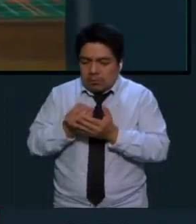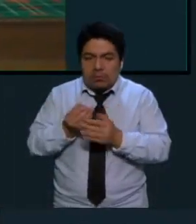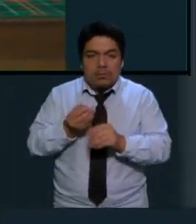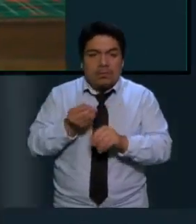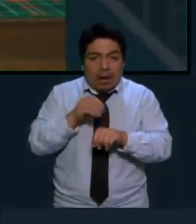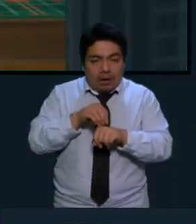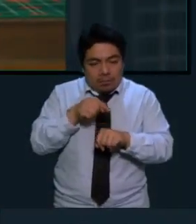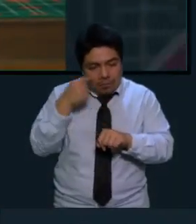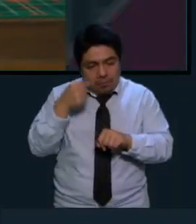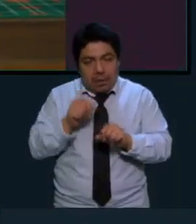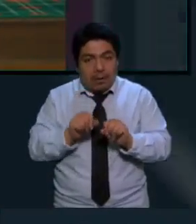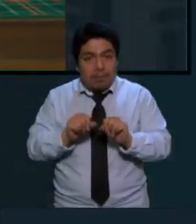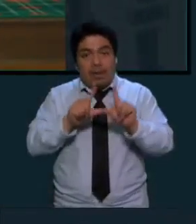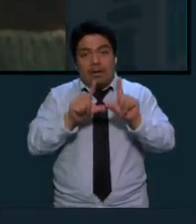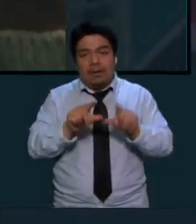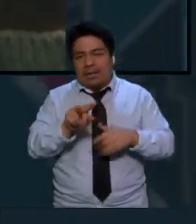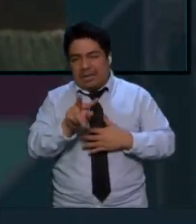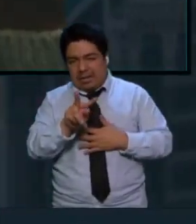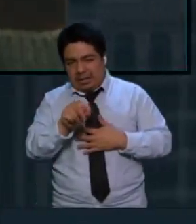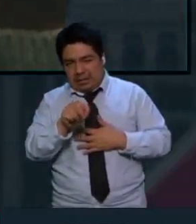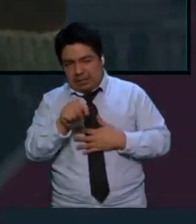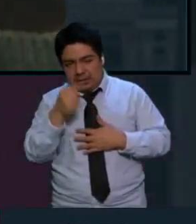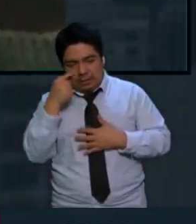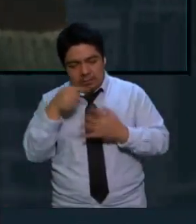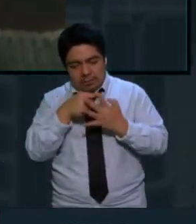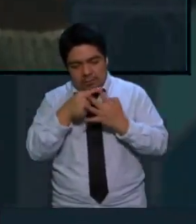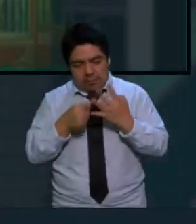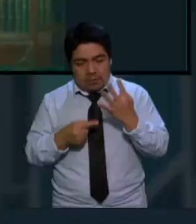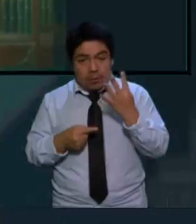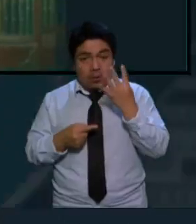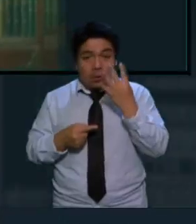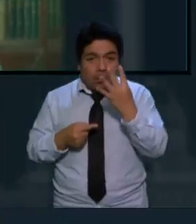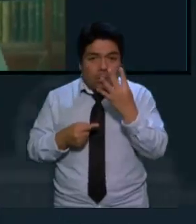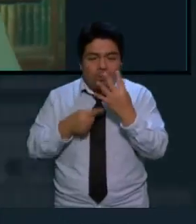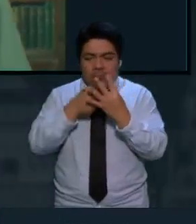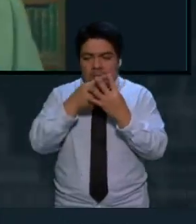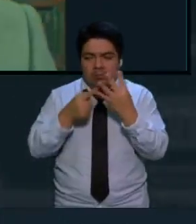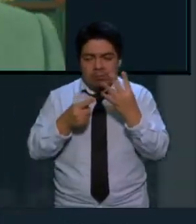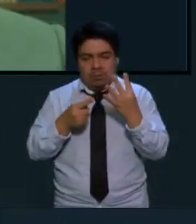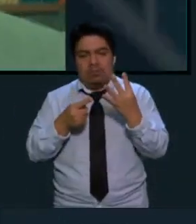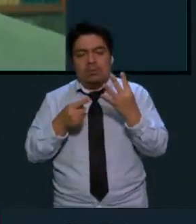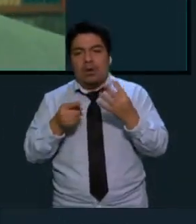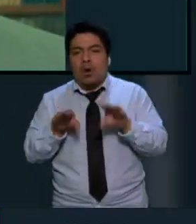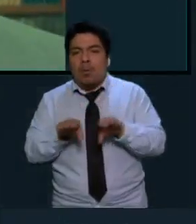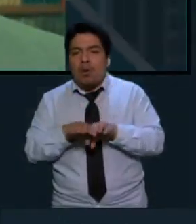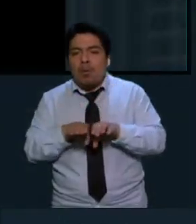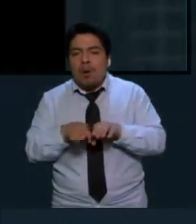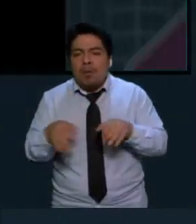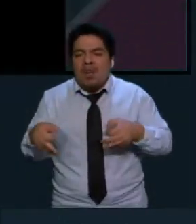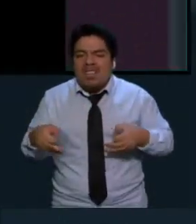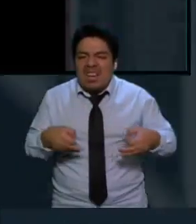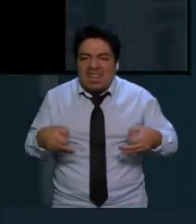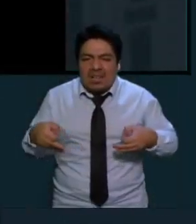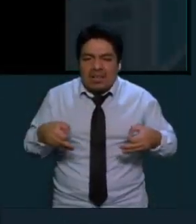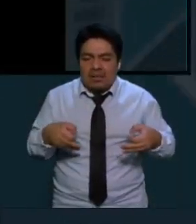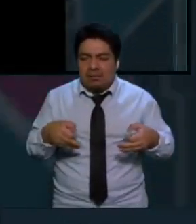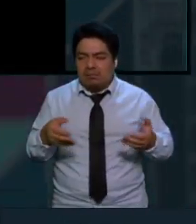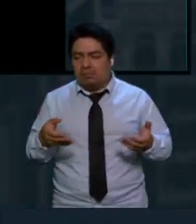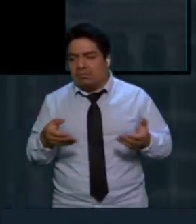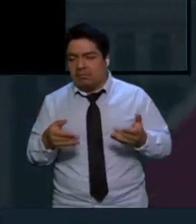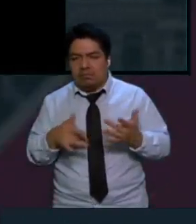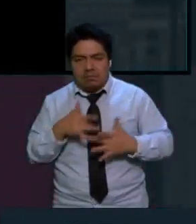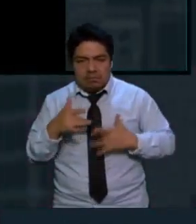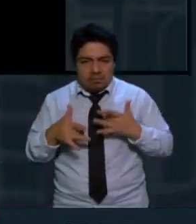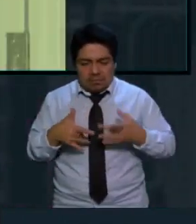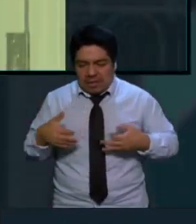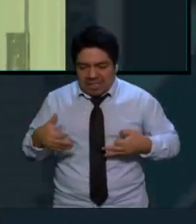para llevar a la pantalla estos 4 relatos es muy teatral, ¿no? Son técnicas absolutamente del